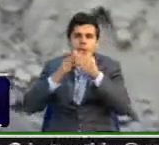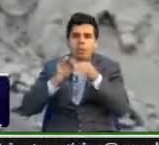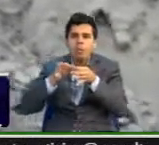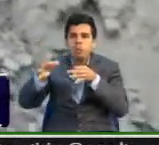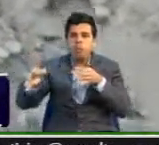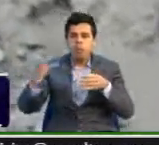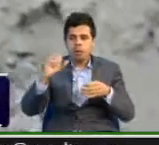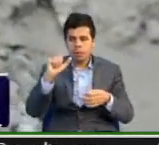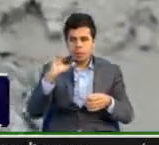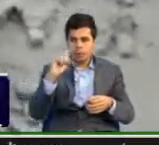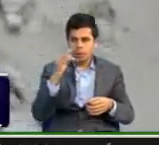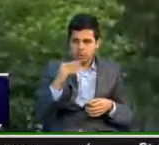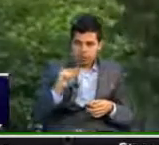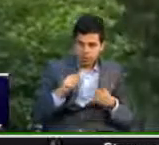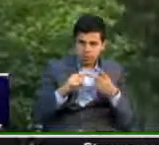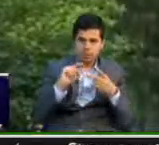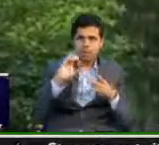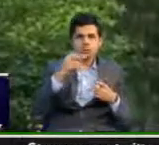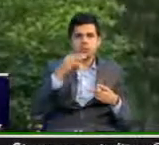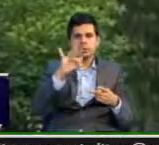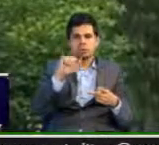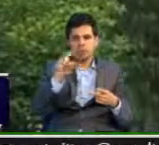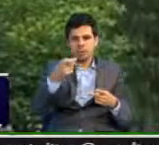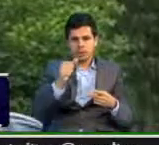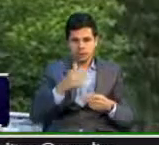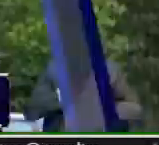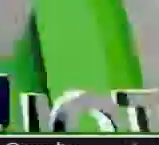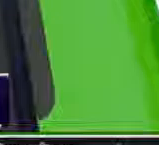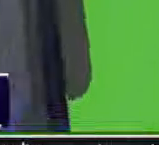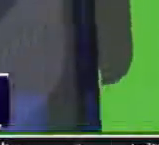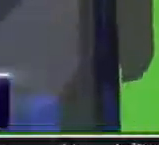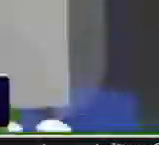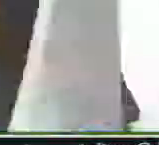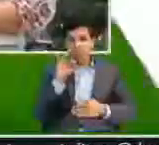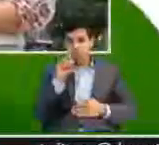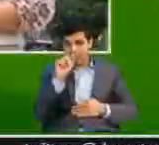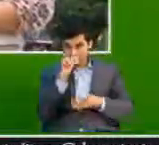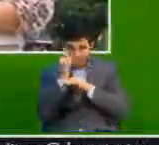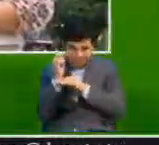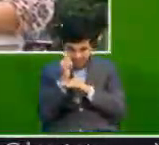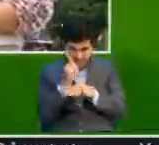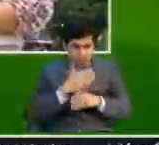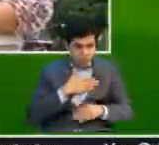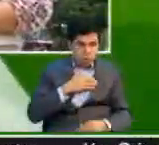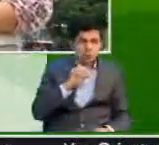municipios de caquetá y chitagá con la cámara de eduard suárez les informo para oriente noticias dolly xiomara niños